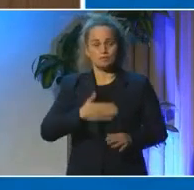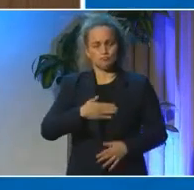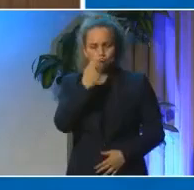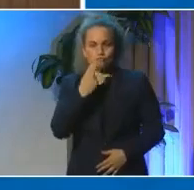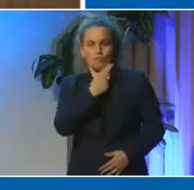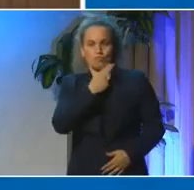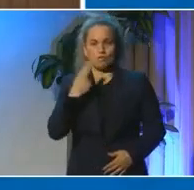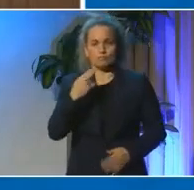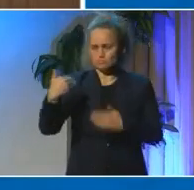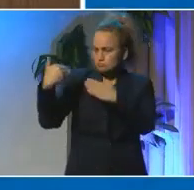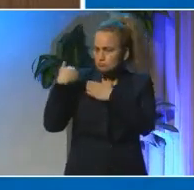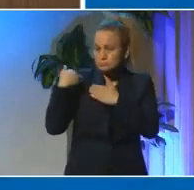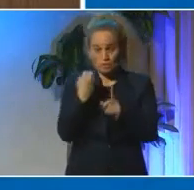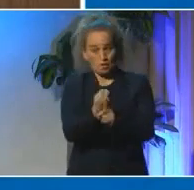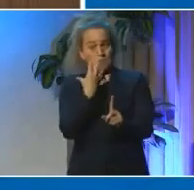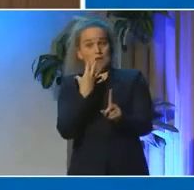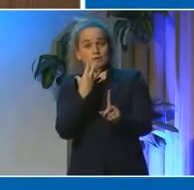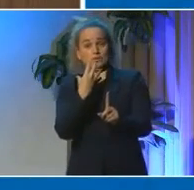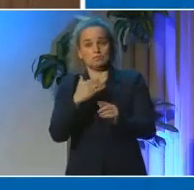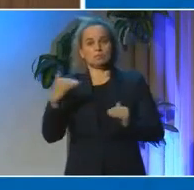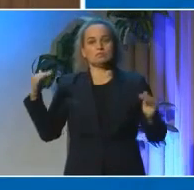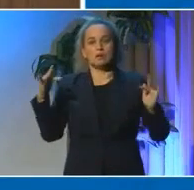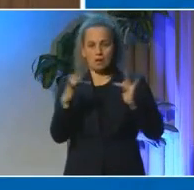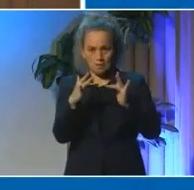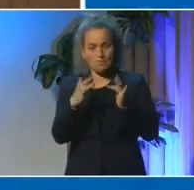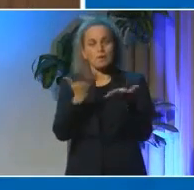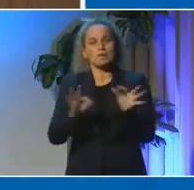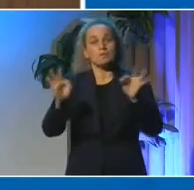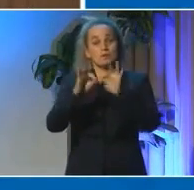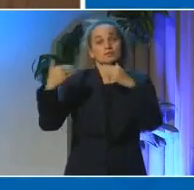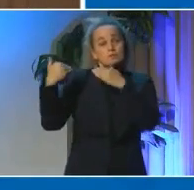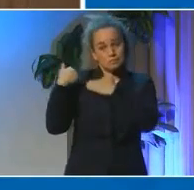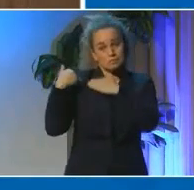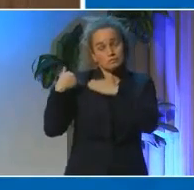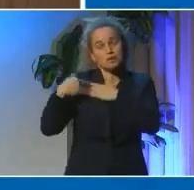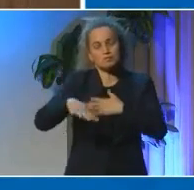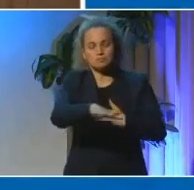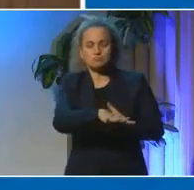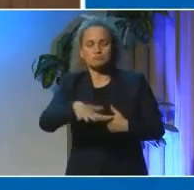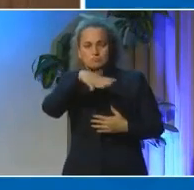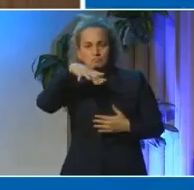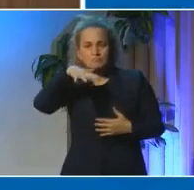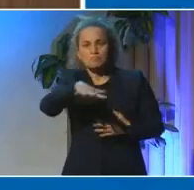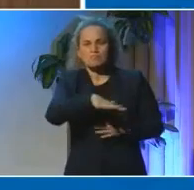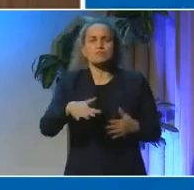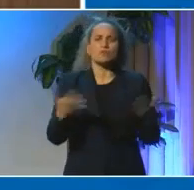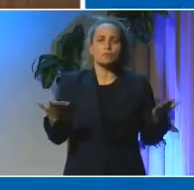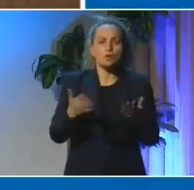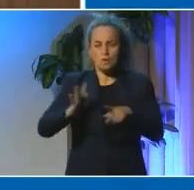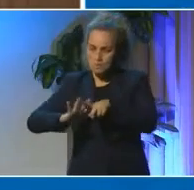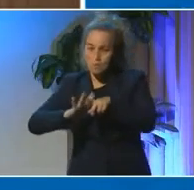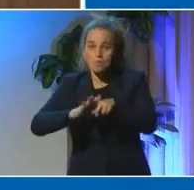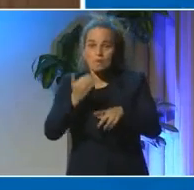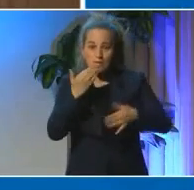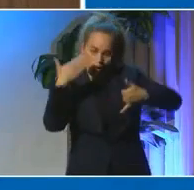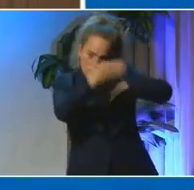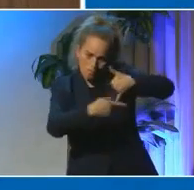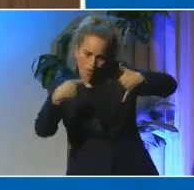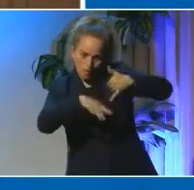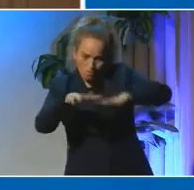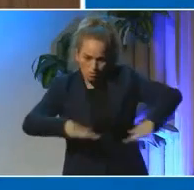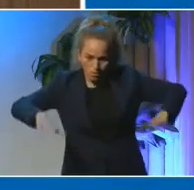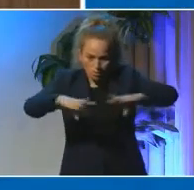claro de que ese impacto fuera coherente y sobre todo responsable en esos territorios cómo lo hacemos hay territorios donde nosotros